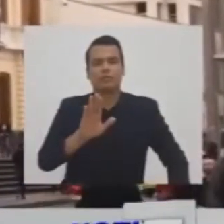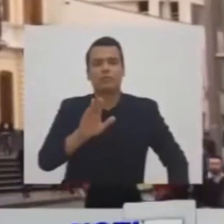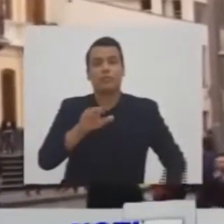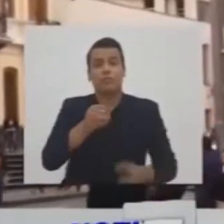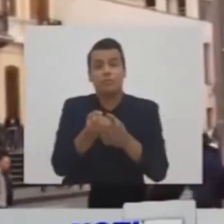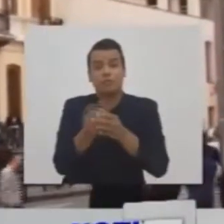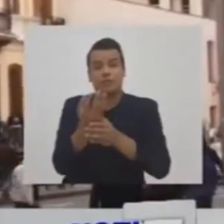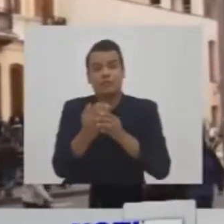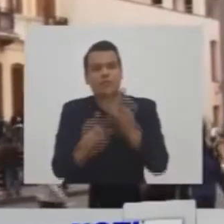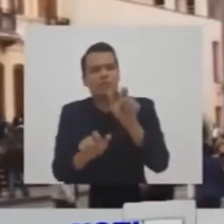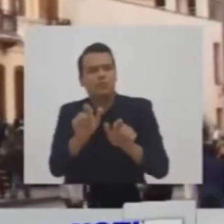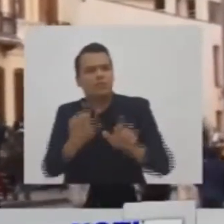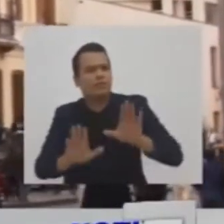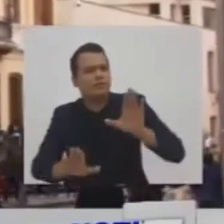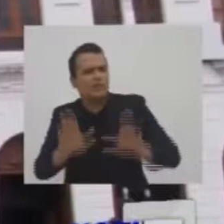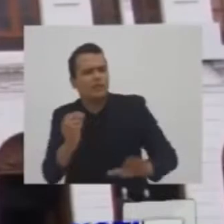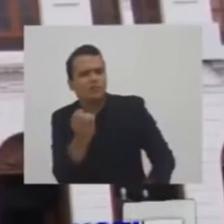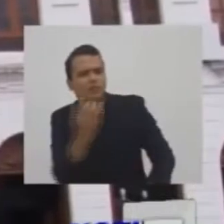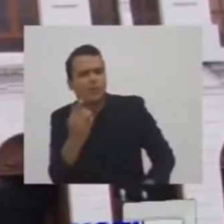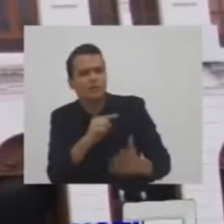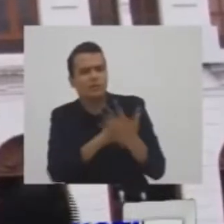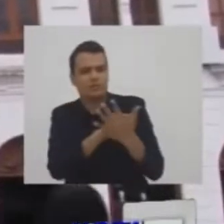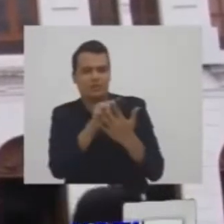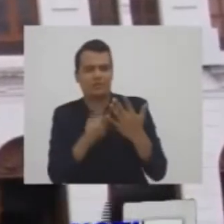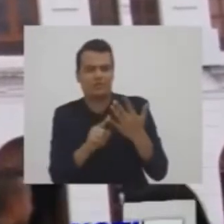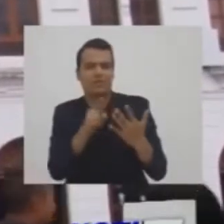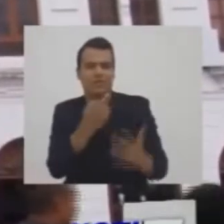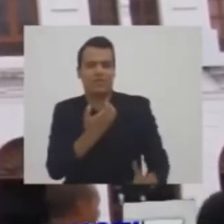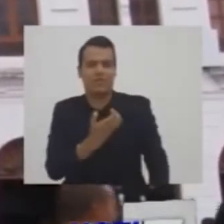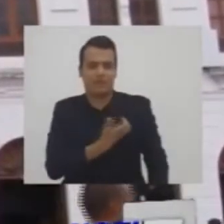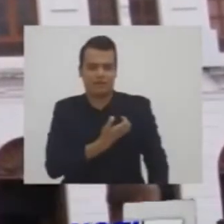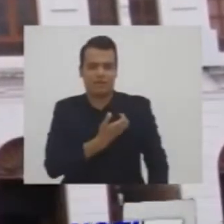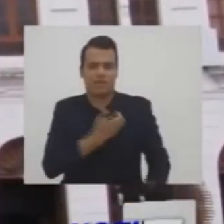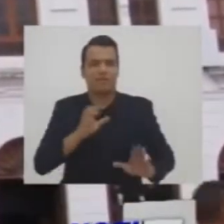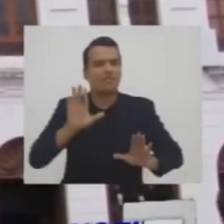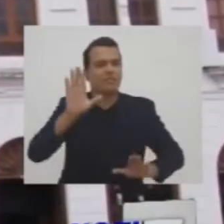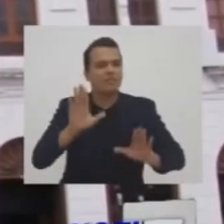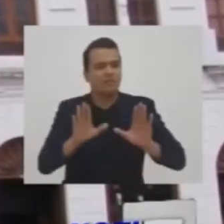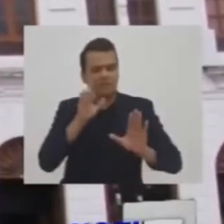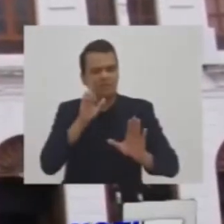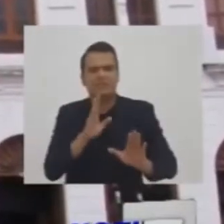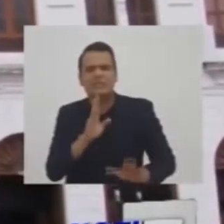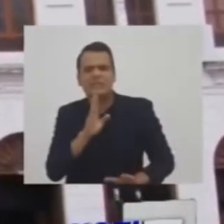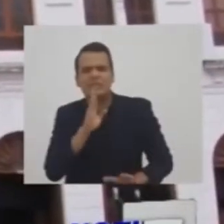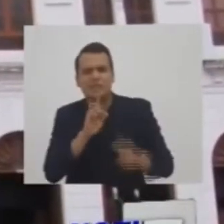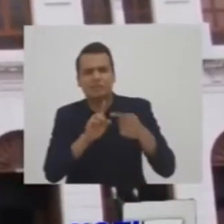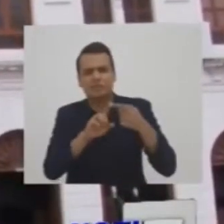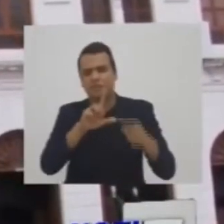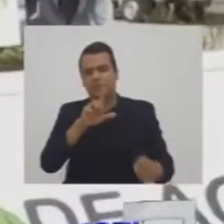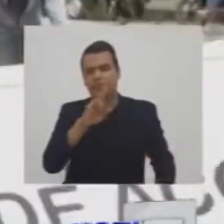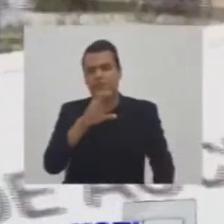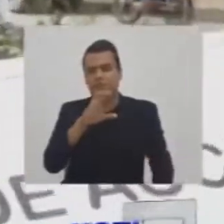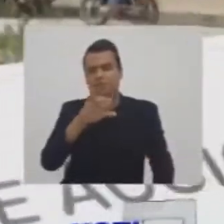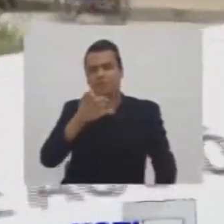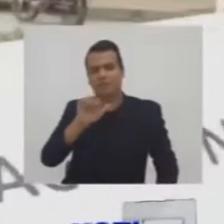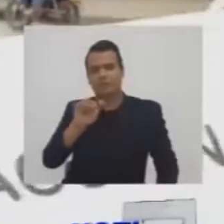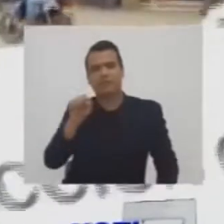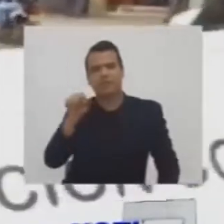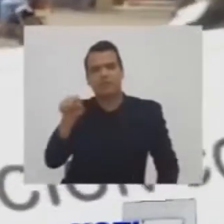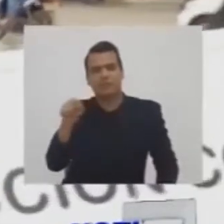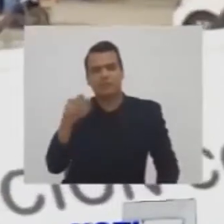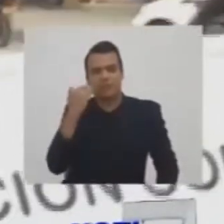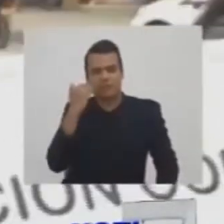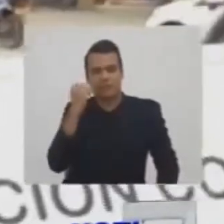en el tarjetón que tendrán los electores de Pasto al momento de decidir quién regirá los destinos de la capital nariñense, entre los que